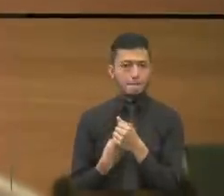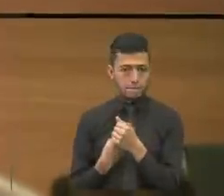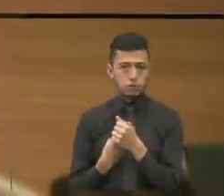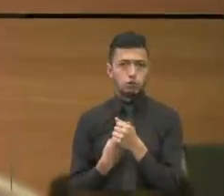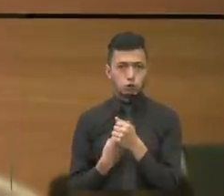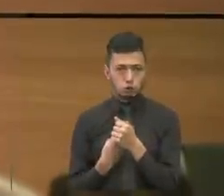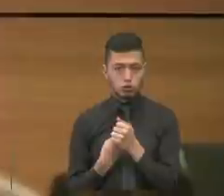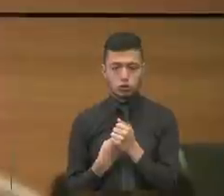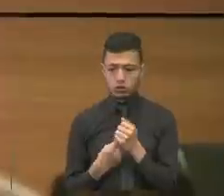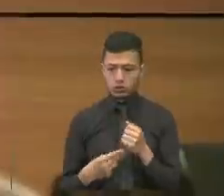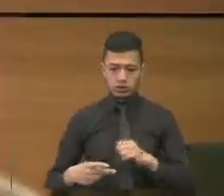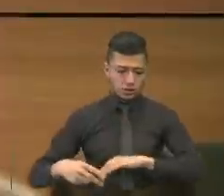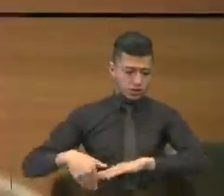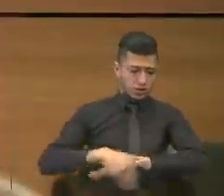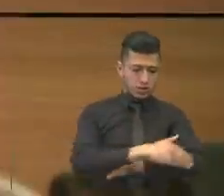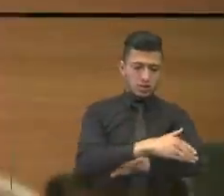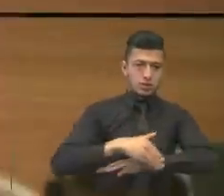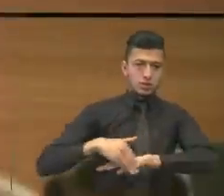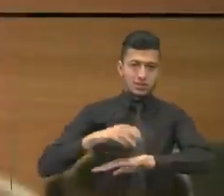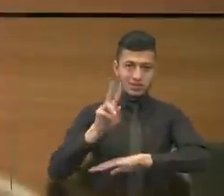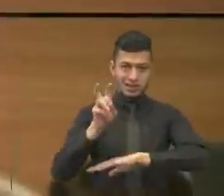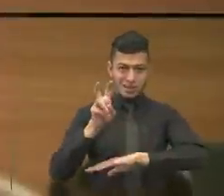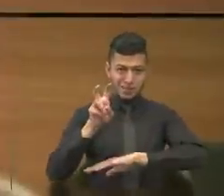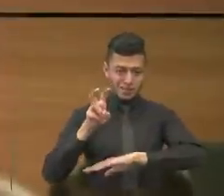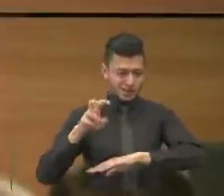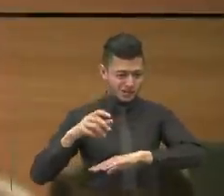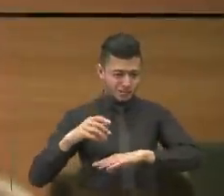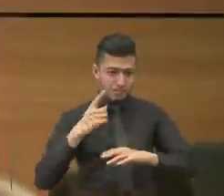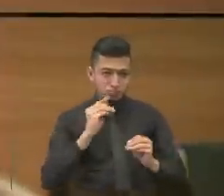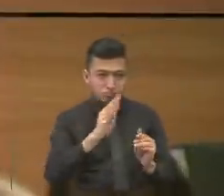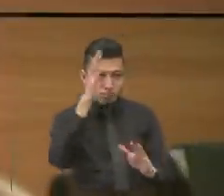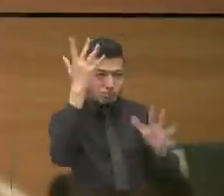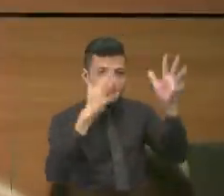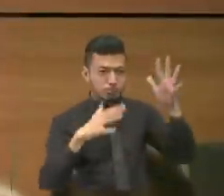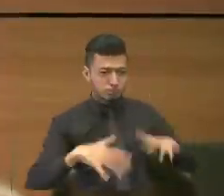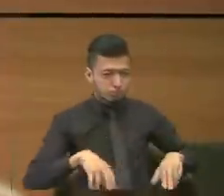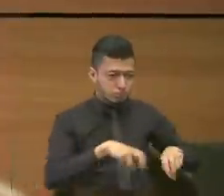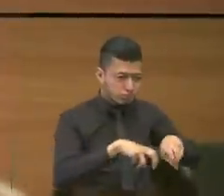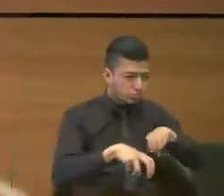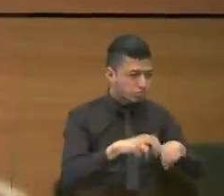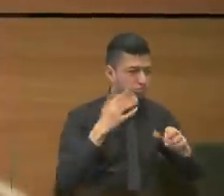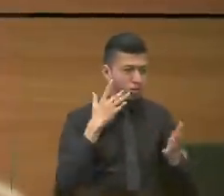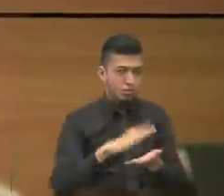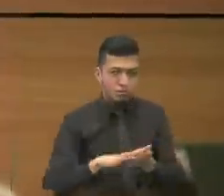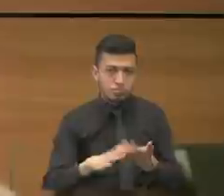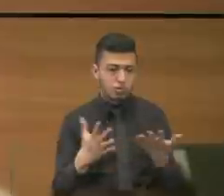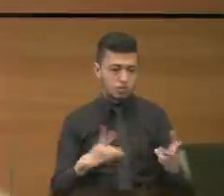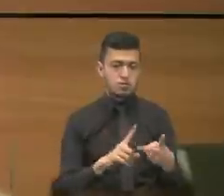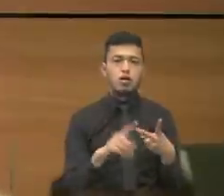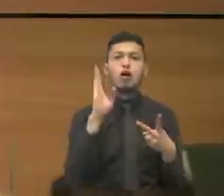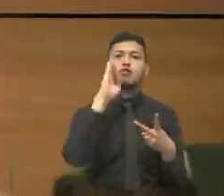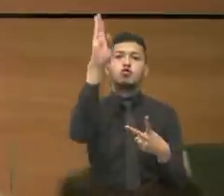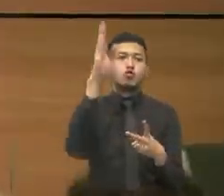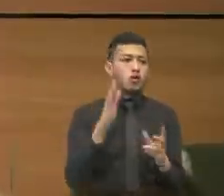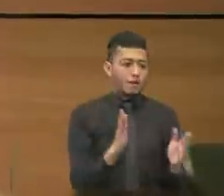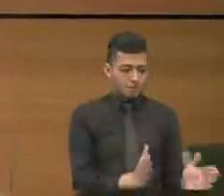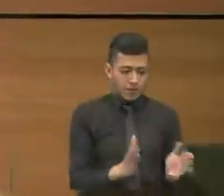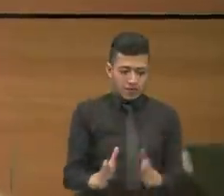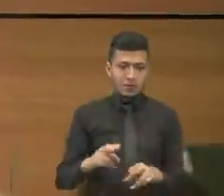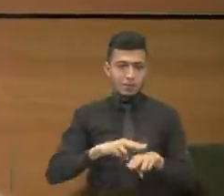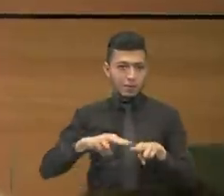tanto el corredor verde séptima como las futuras fases del metro de Bogotá